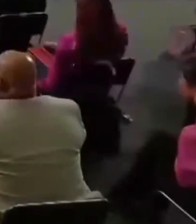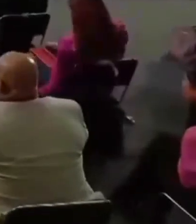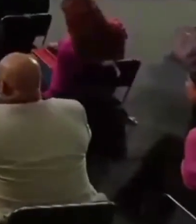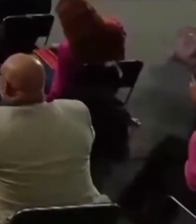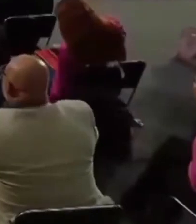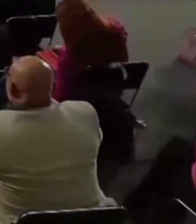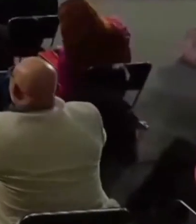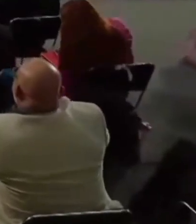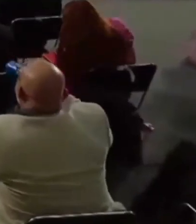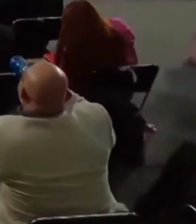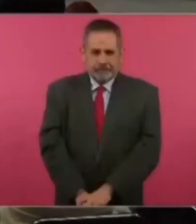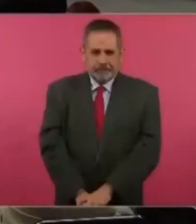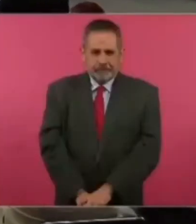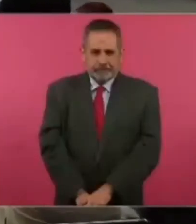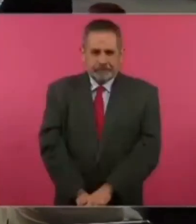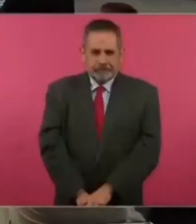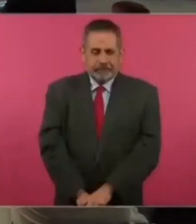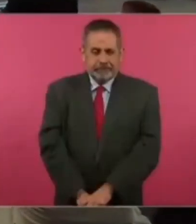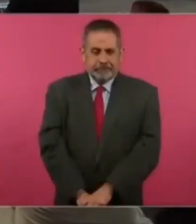Es la oposición, ¿verdad?